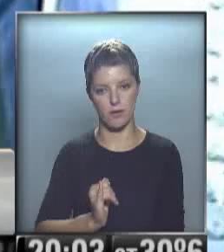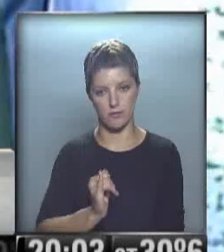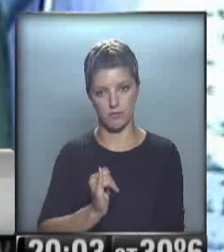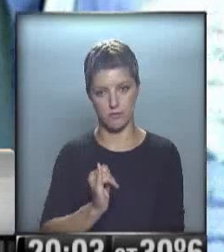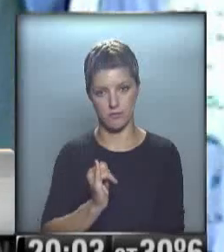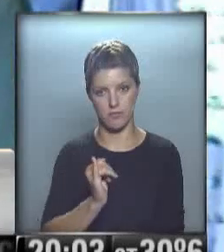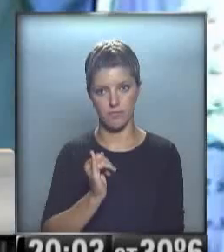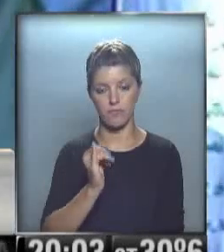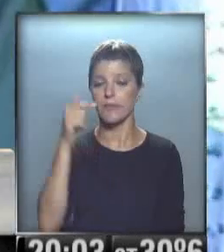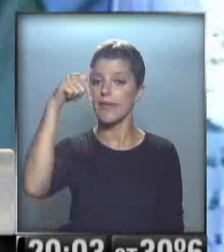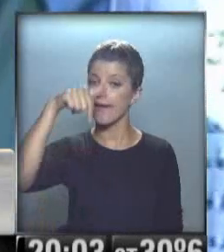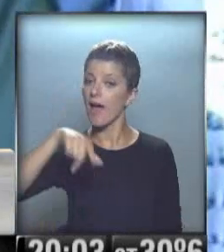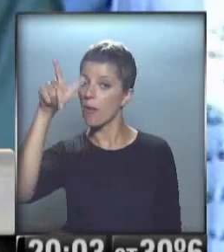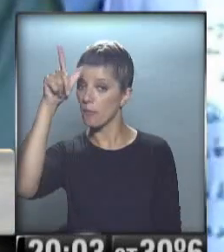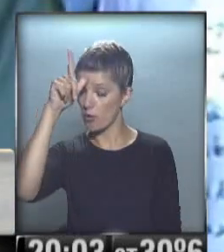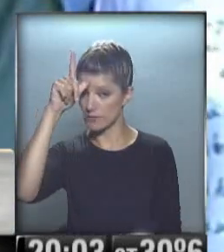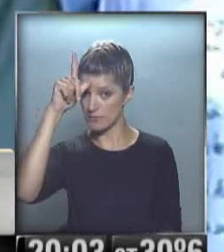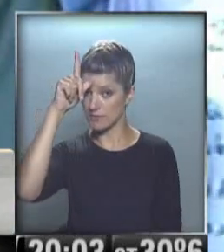Que nuestra fuerza policial sale